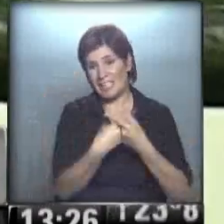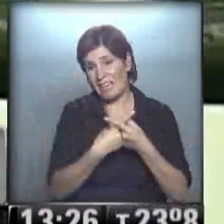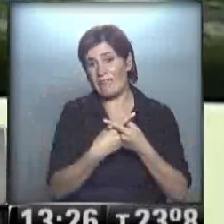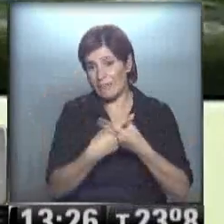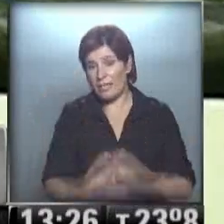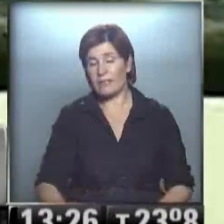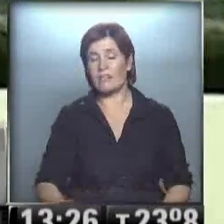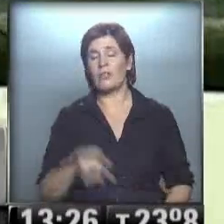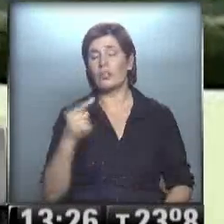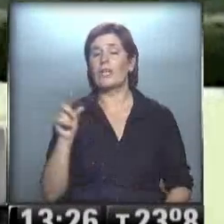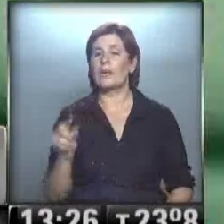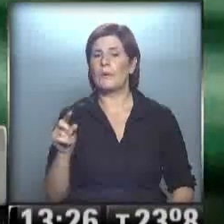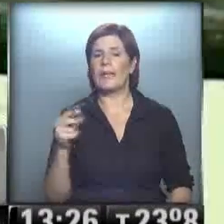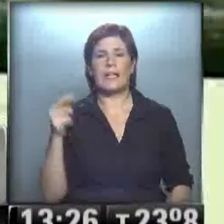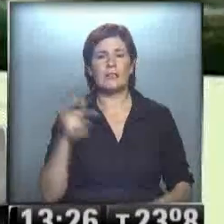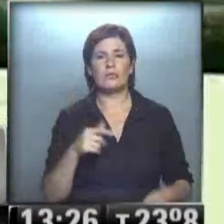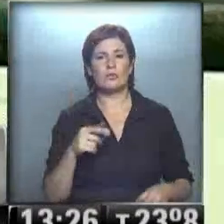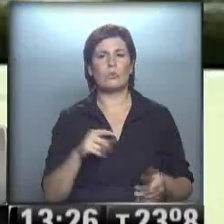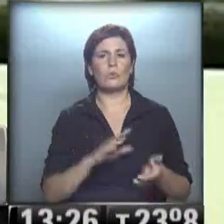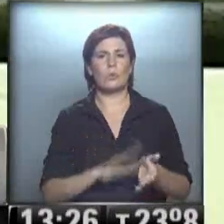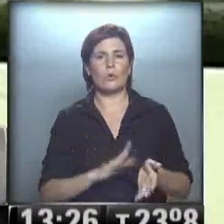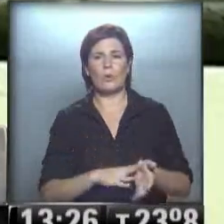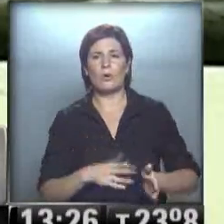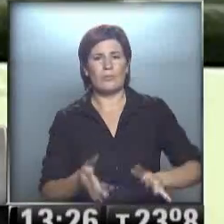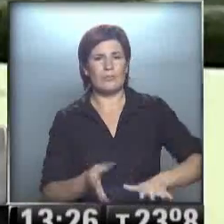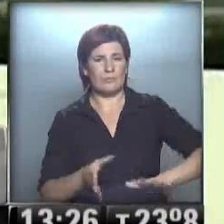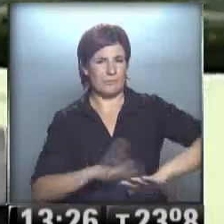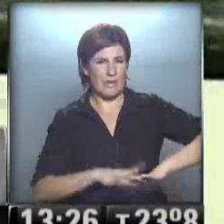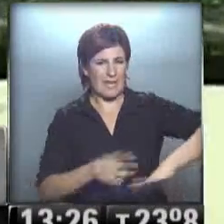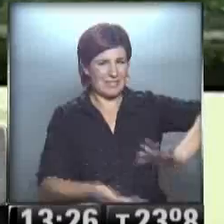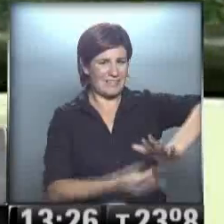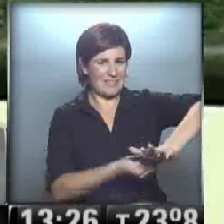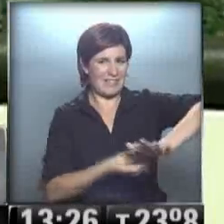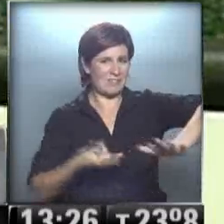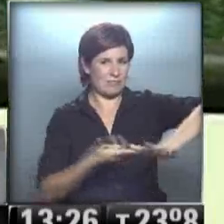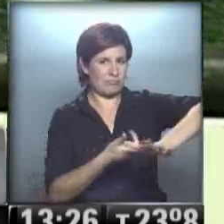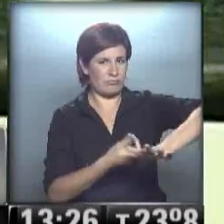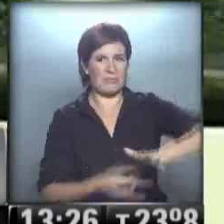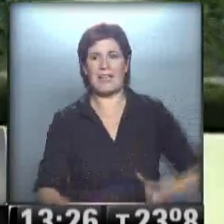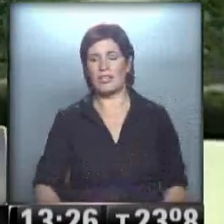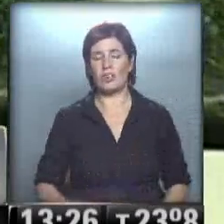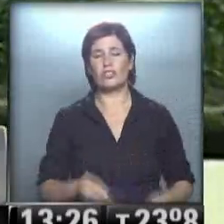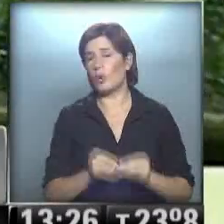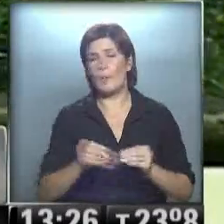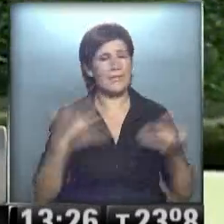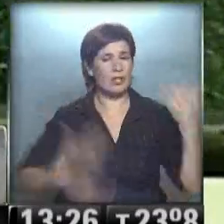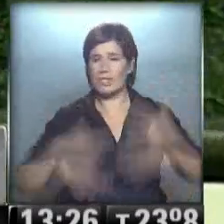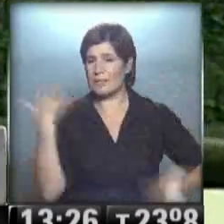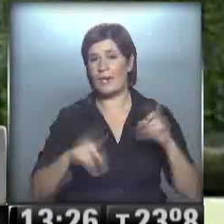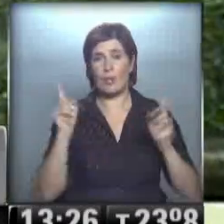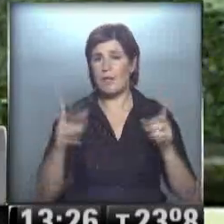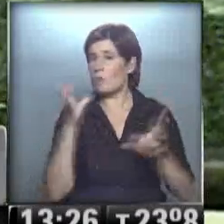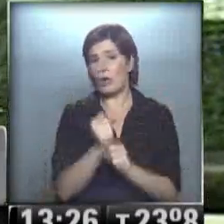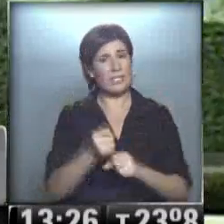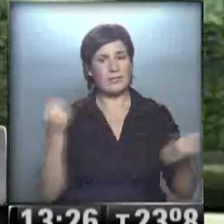seguridad impacta en uno de sus talones claro es llevado desesperadamente por sus compañeros en este mismo colectivo en